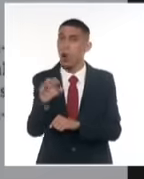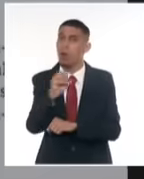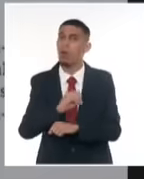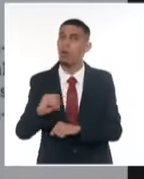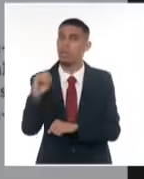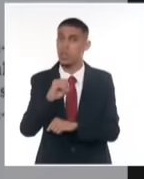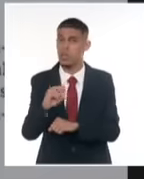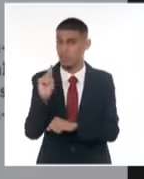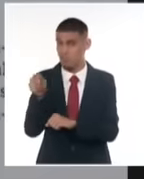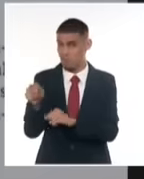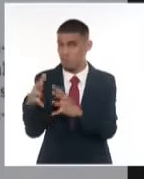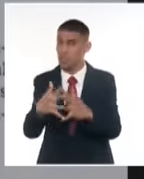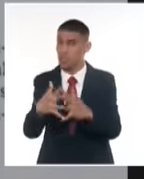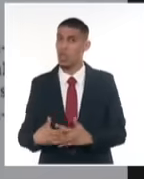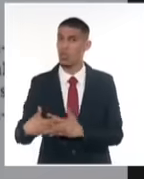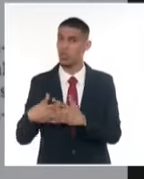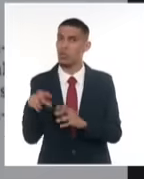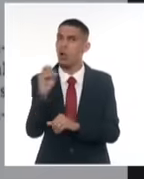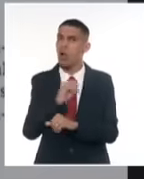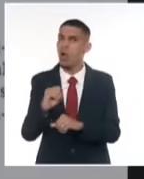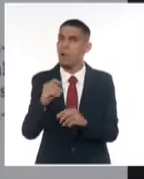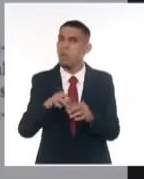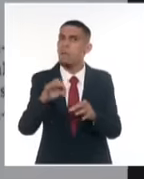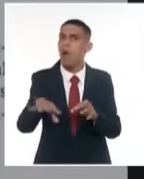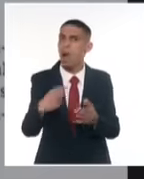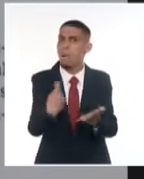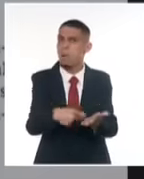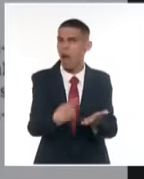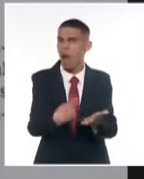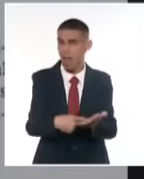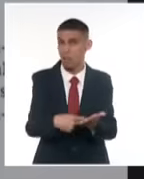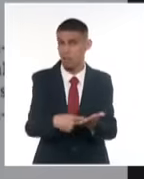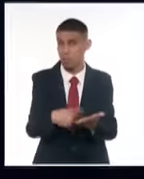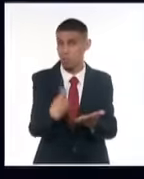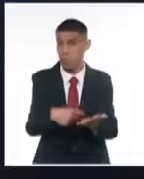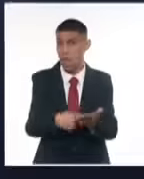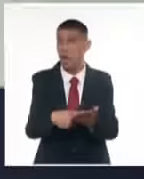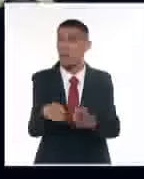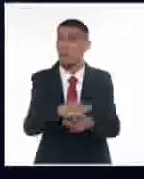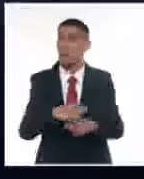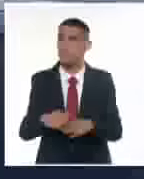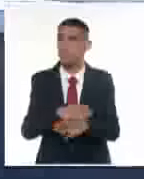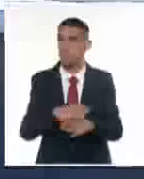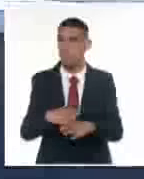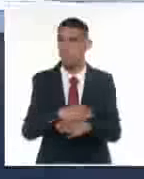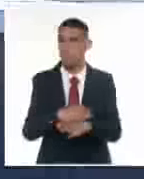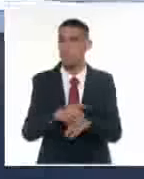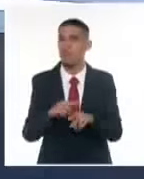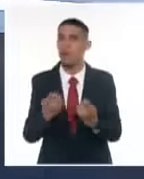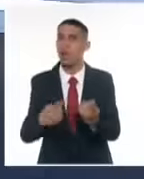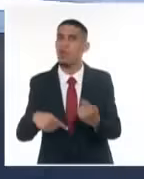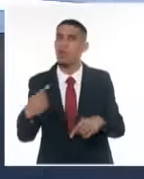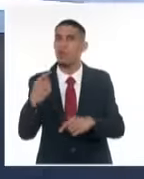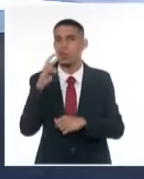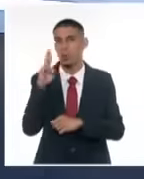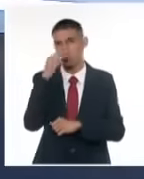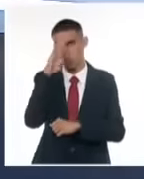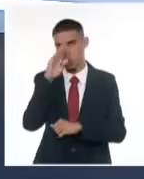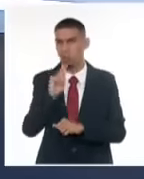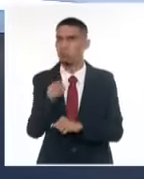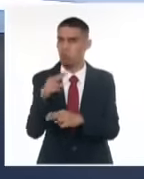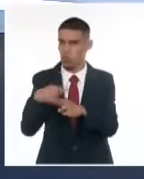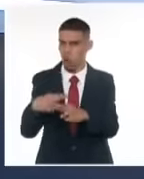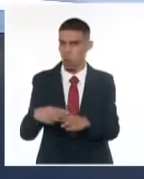en Estados Unidos que organizan, financian, proveen medios y también ejecutan acciones contra la seguridad del Estado. Y ahí estaban los